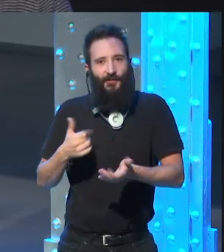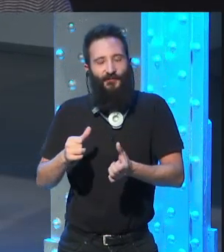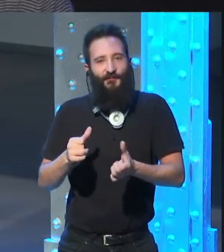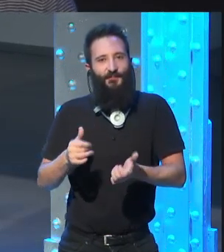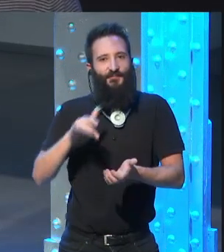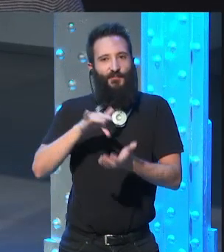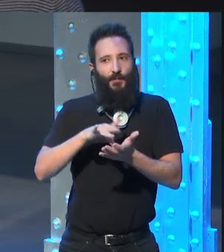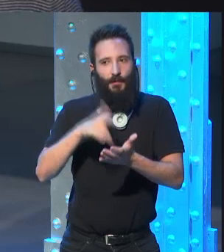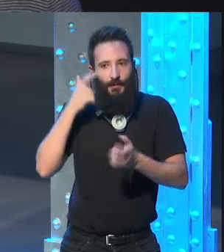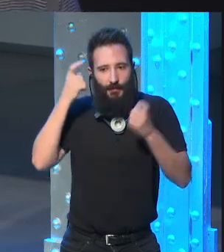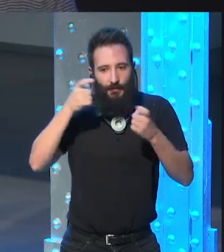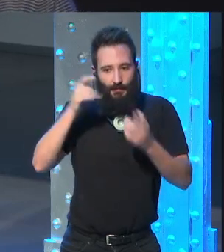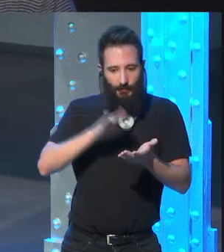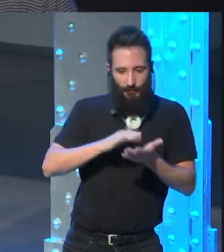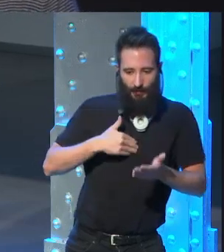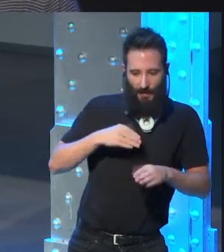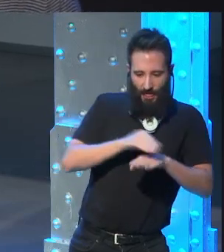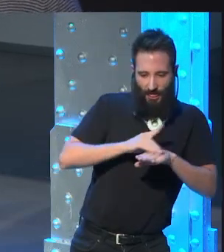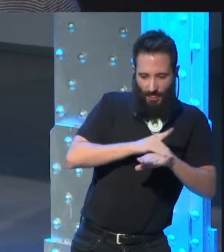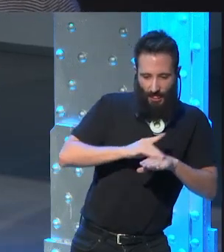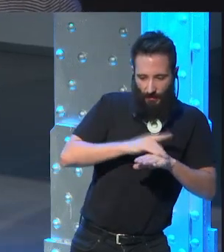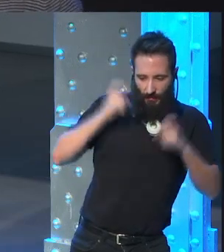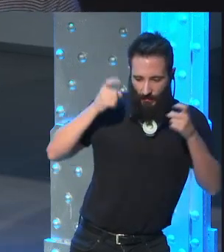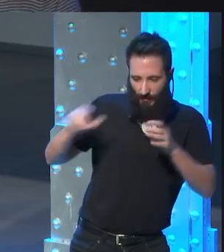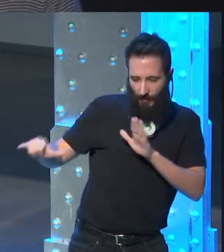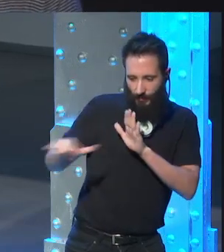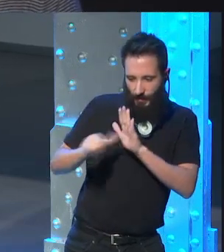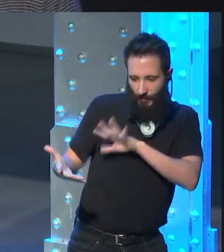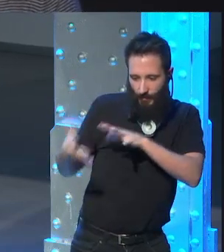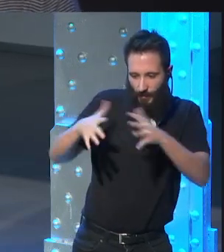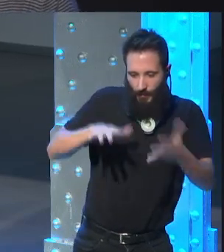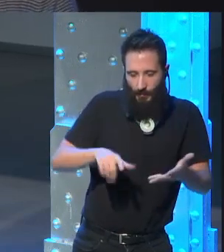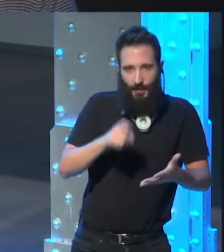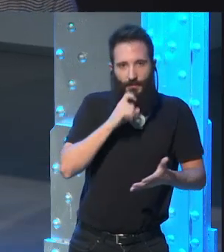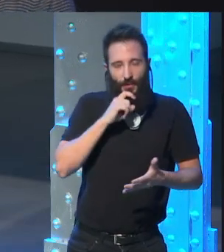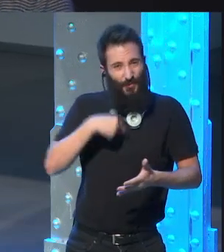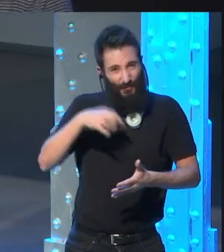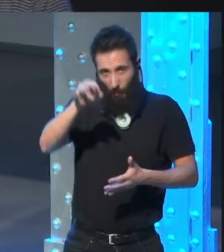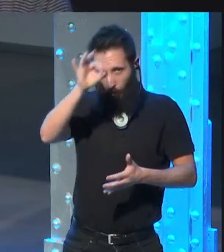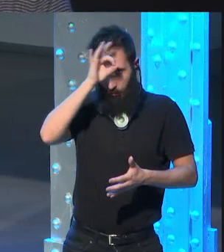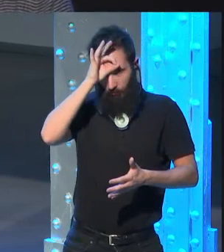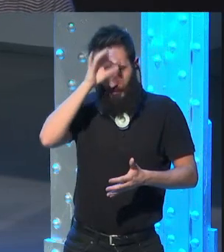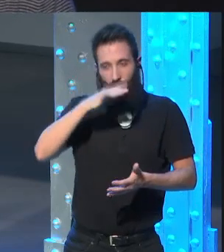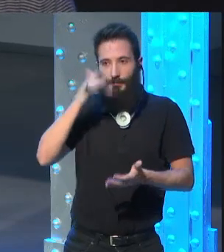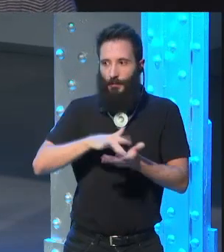a aproximarse a mis datos, ¿no? A mi ciencia, y me sorprendió